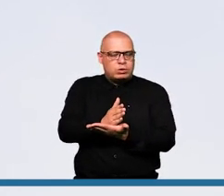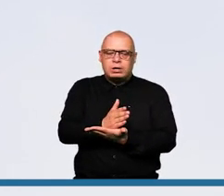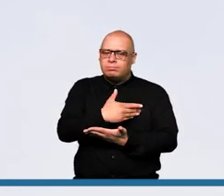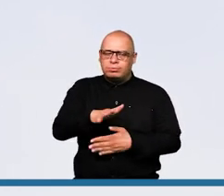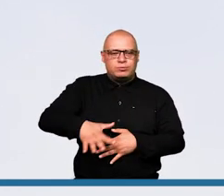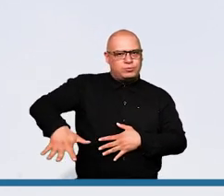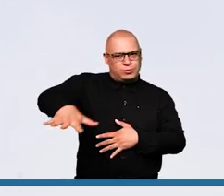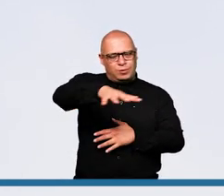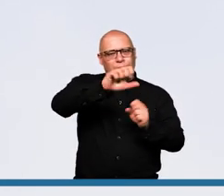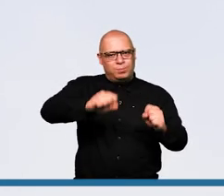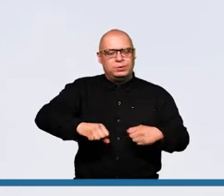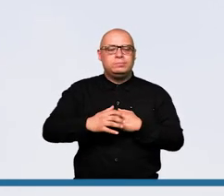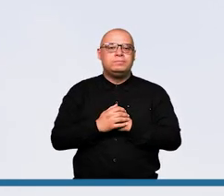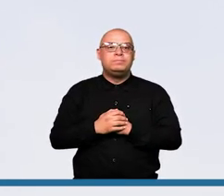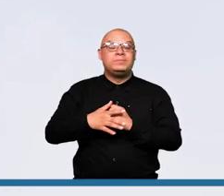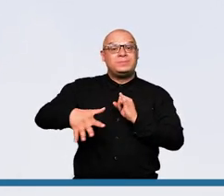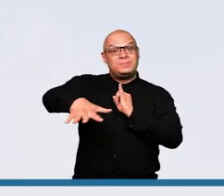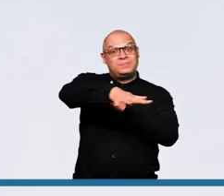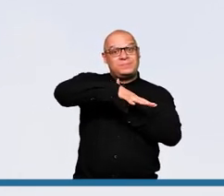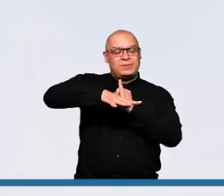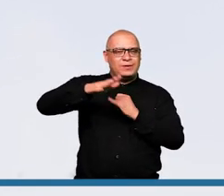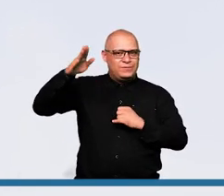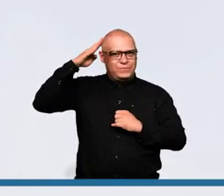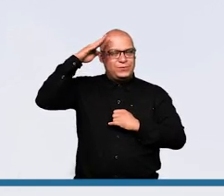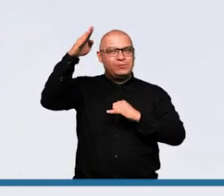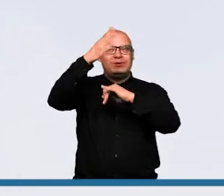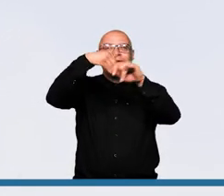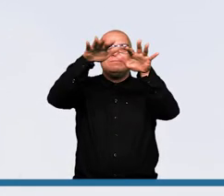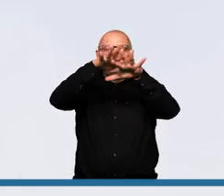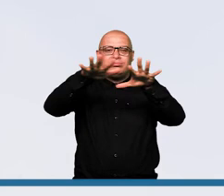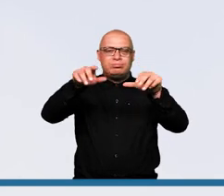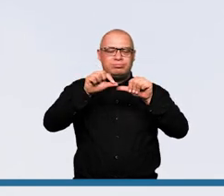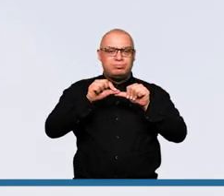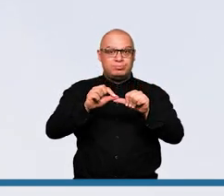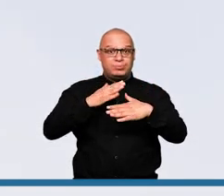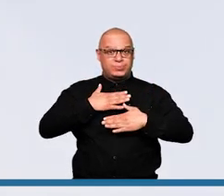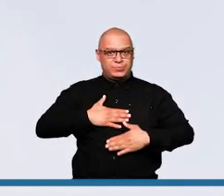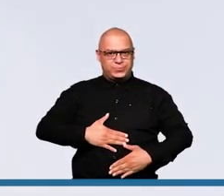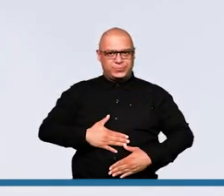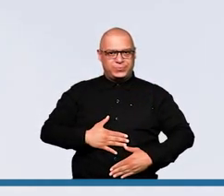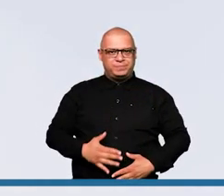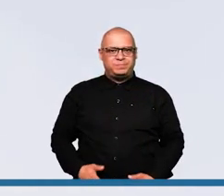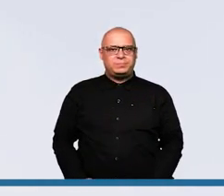Valle de Aburrá. Futuro sostenible.